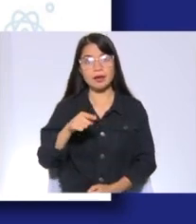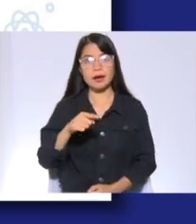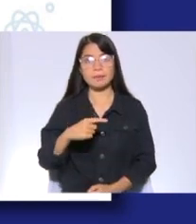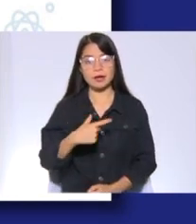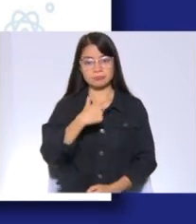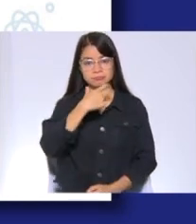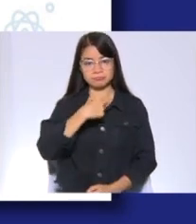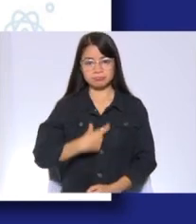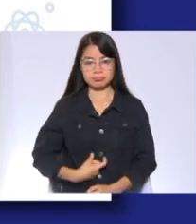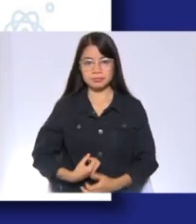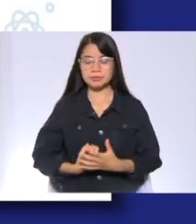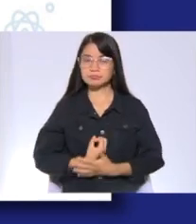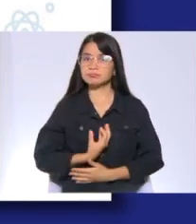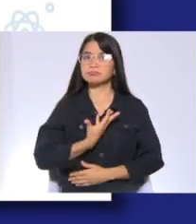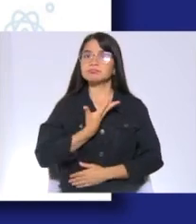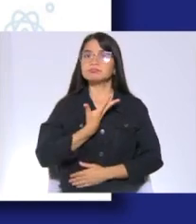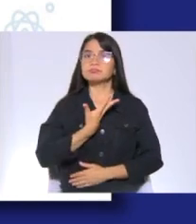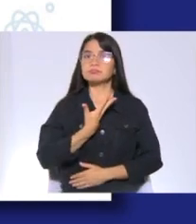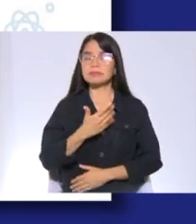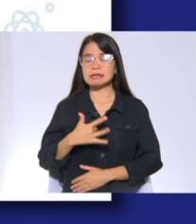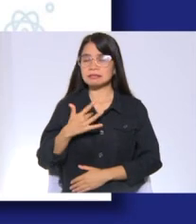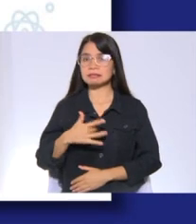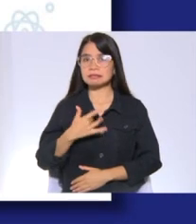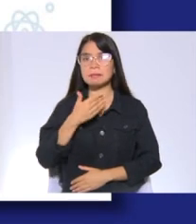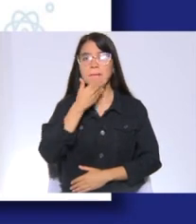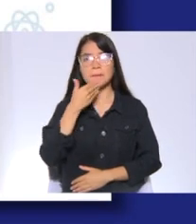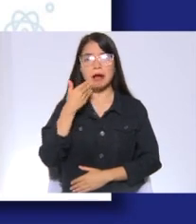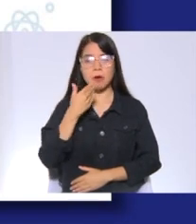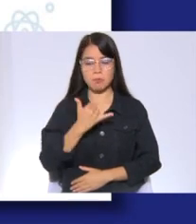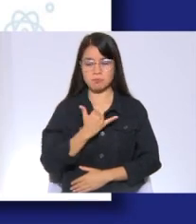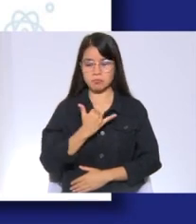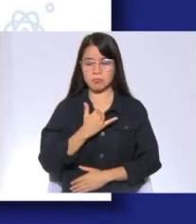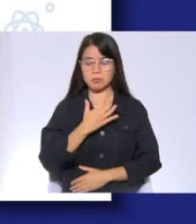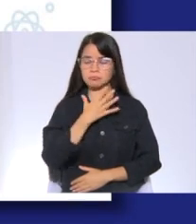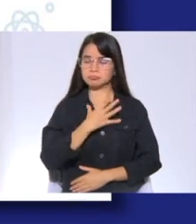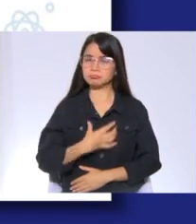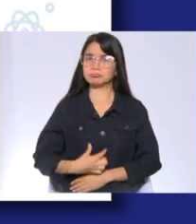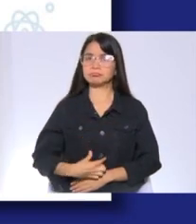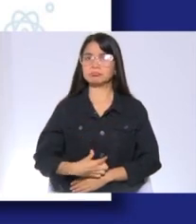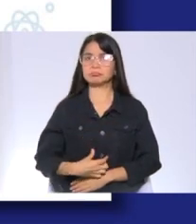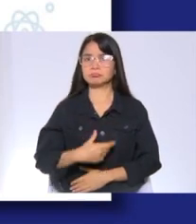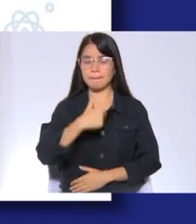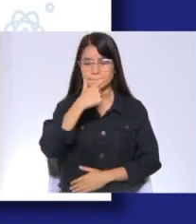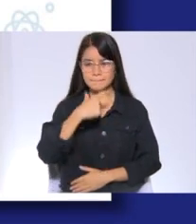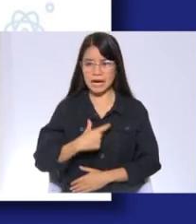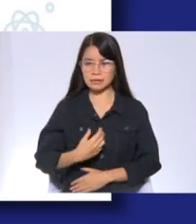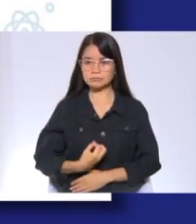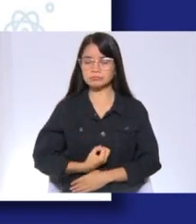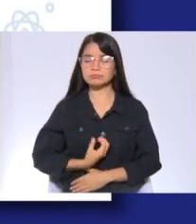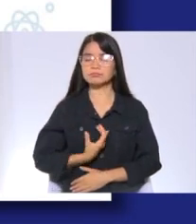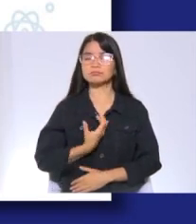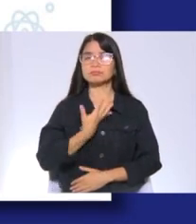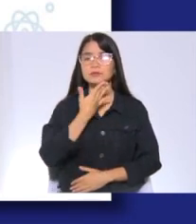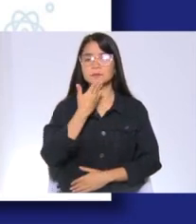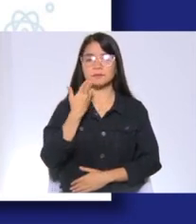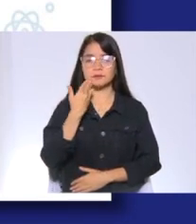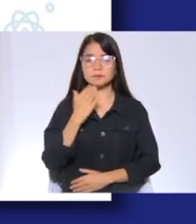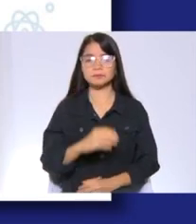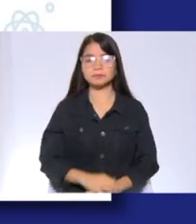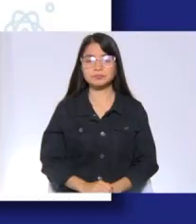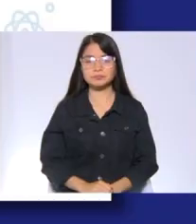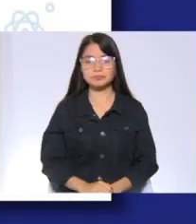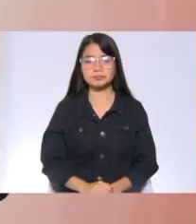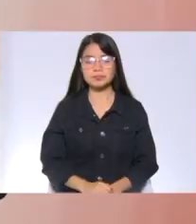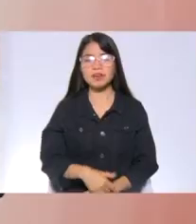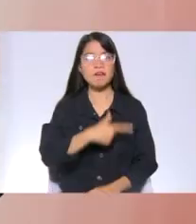de esos sentimientos que encontramos en una lectura determinada. Y podemos acceder de forma más fácil a todo lo que tiene que ver con el internet.